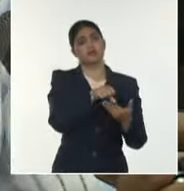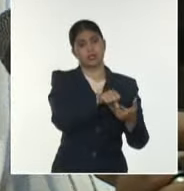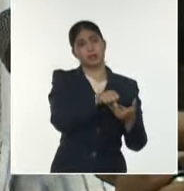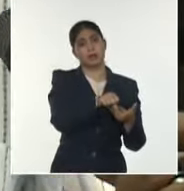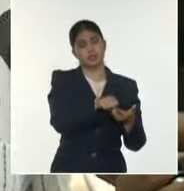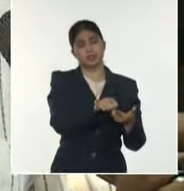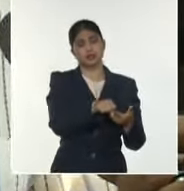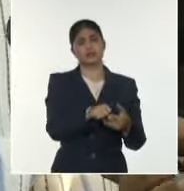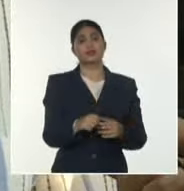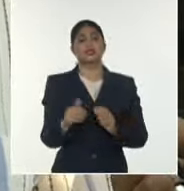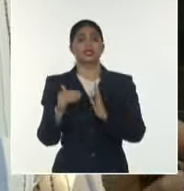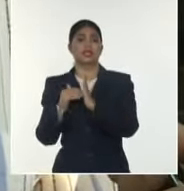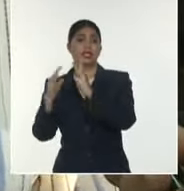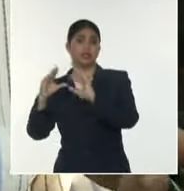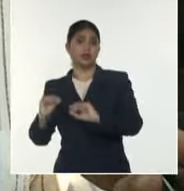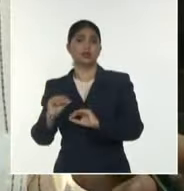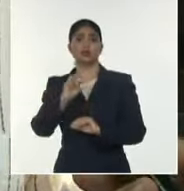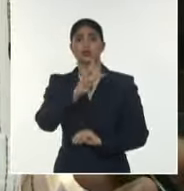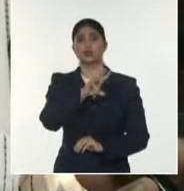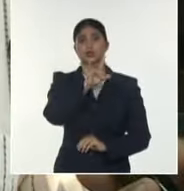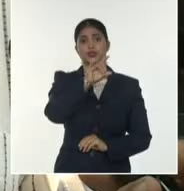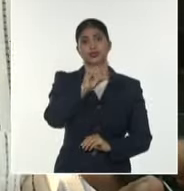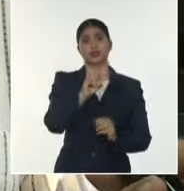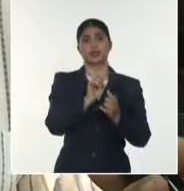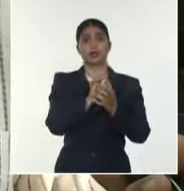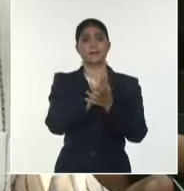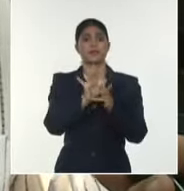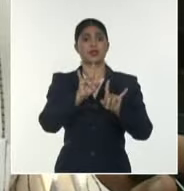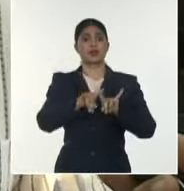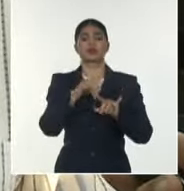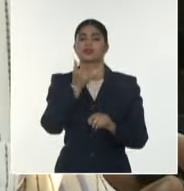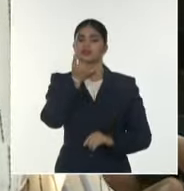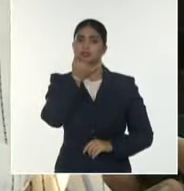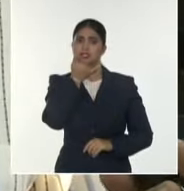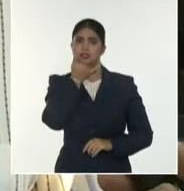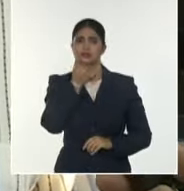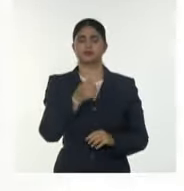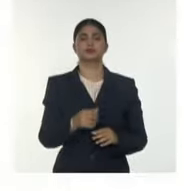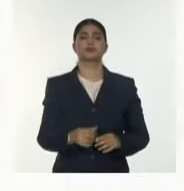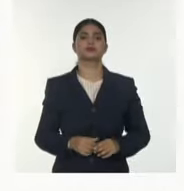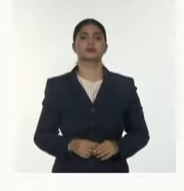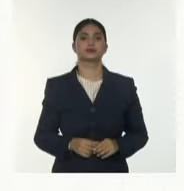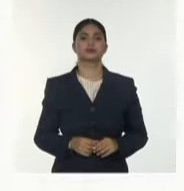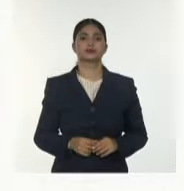reserva, y para la máxima demanda, 390 megawatts de afectación al servicio con posibilidad de cubrir la demanda por la madrugada.